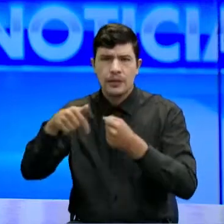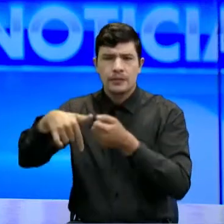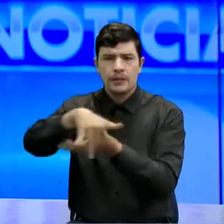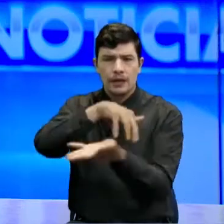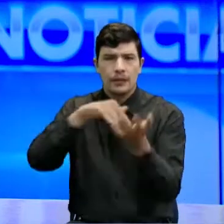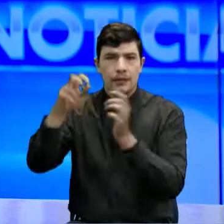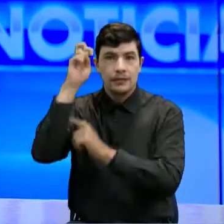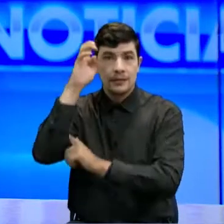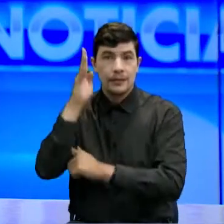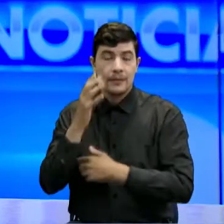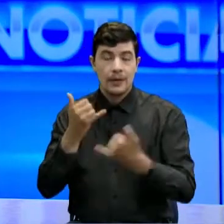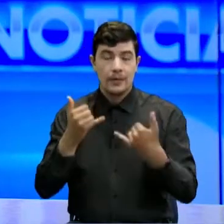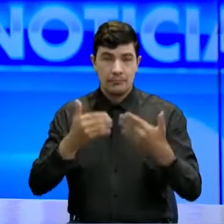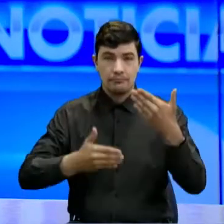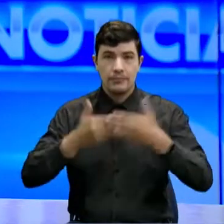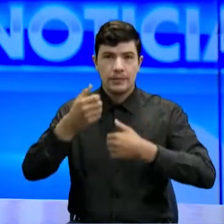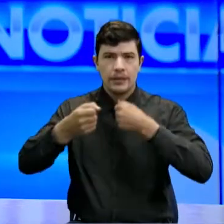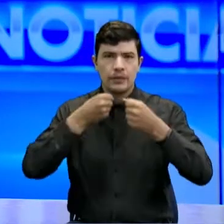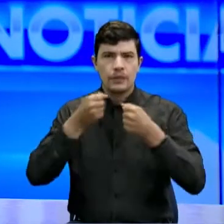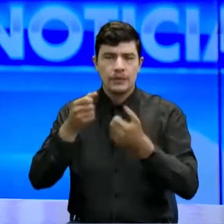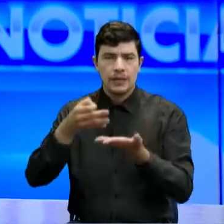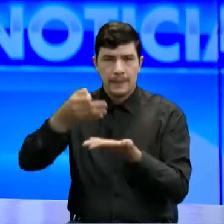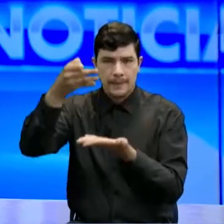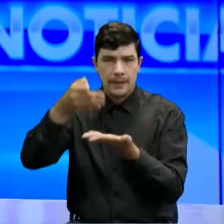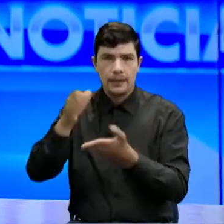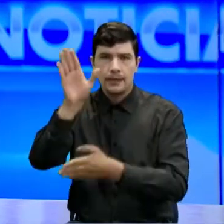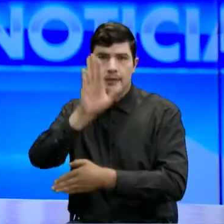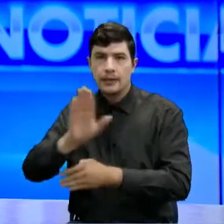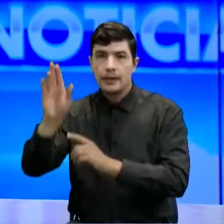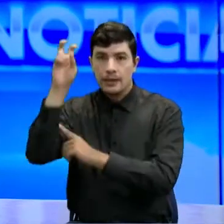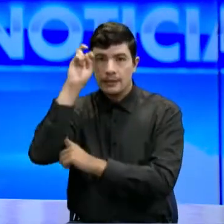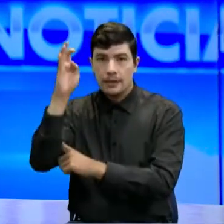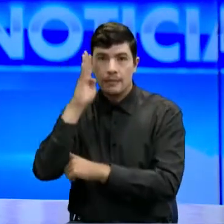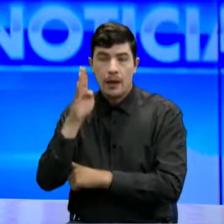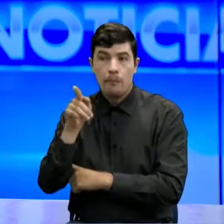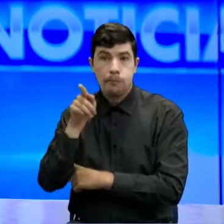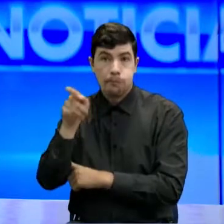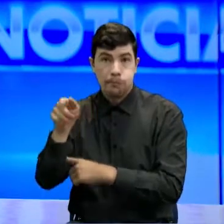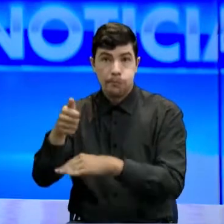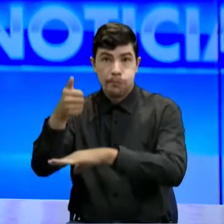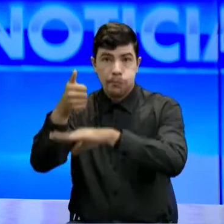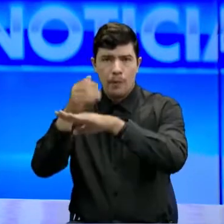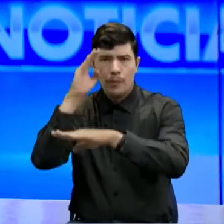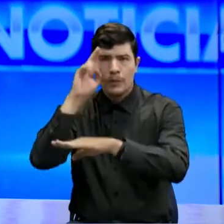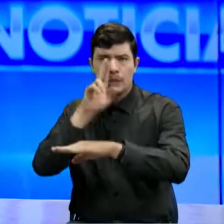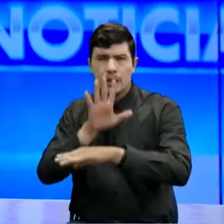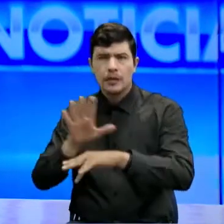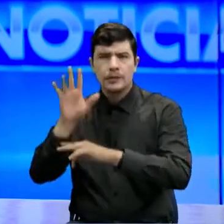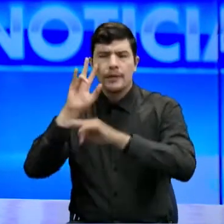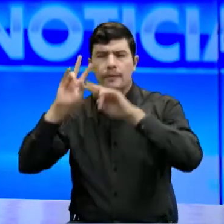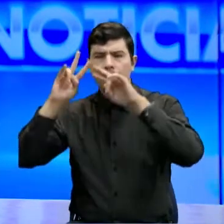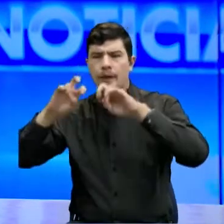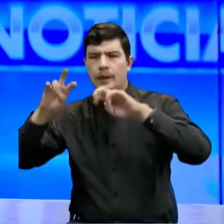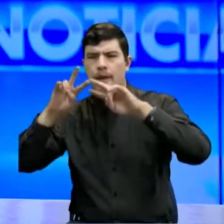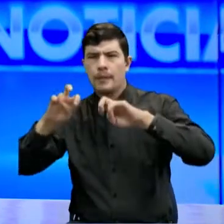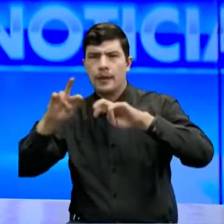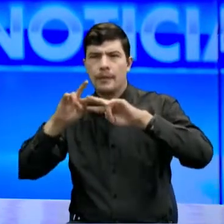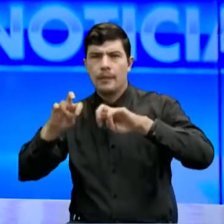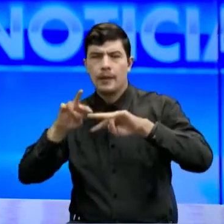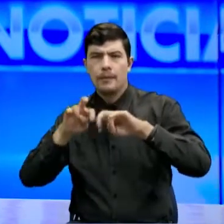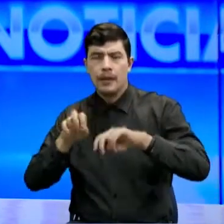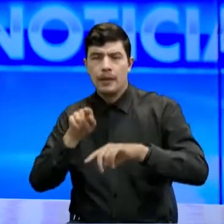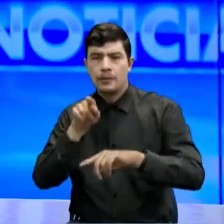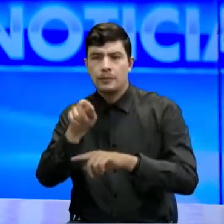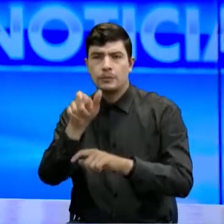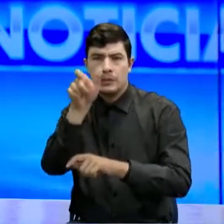Y justamente comenzamos con noticias desde la capital norte santandereana, donde las autoridades investigan la muerte de una persona a manos de sus inquilinos, quienes